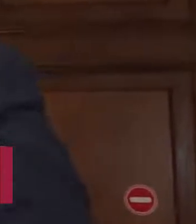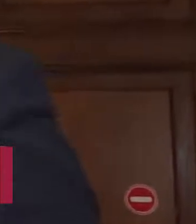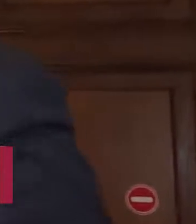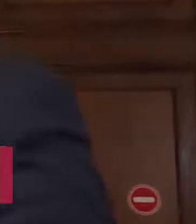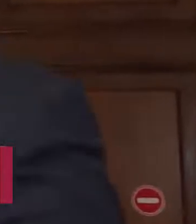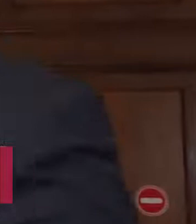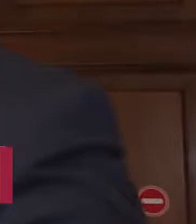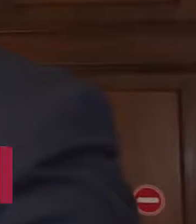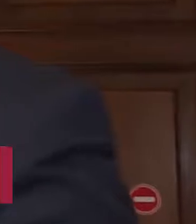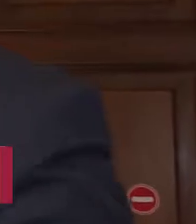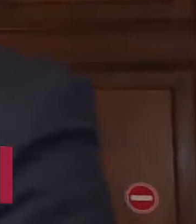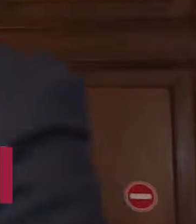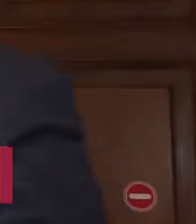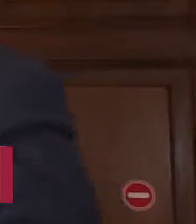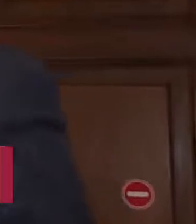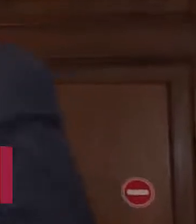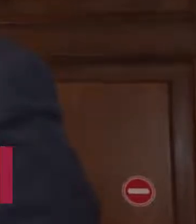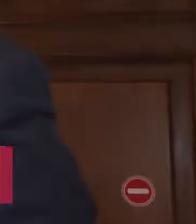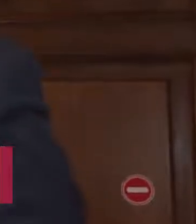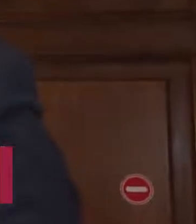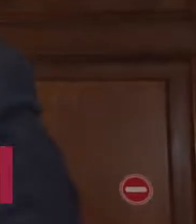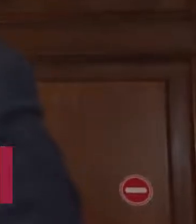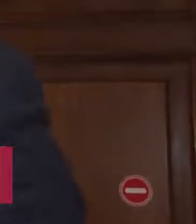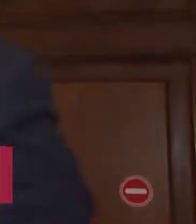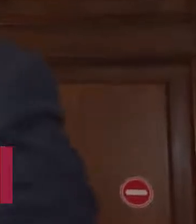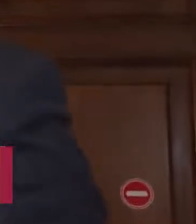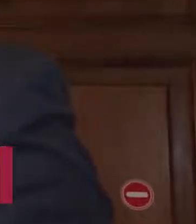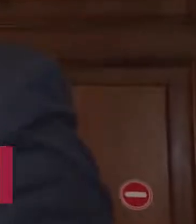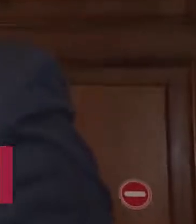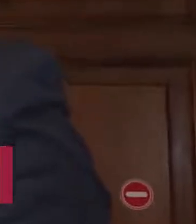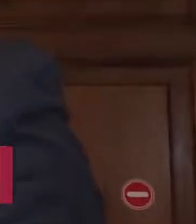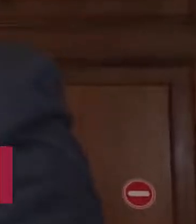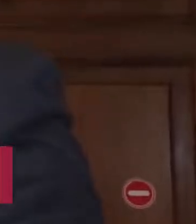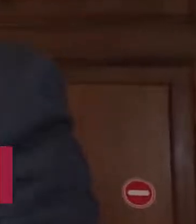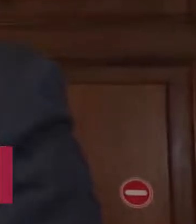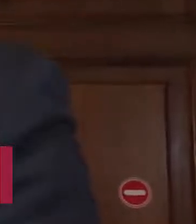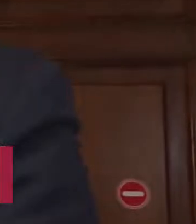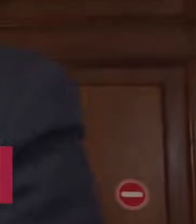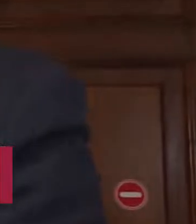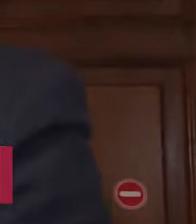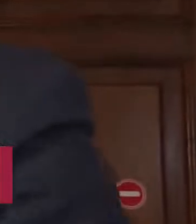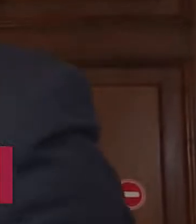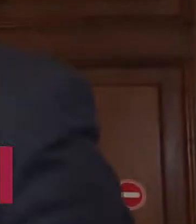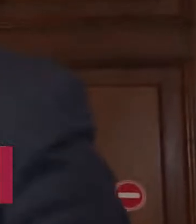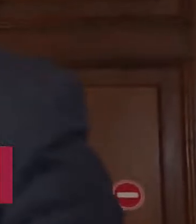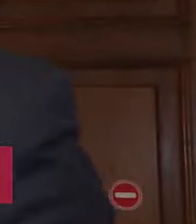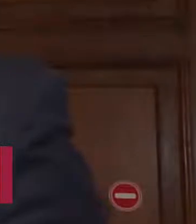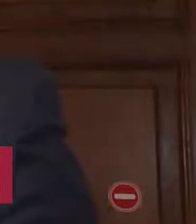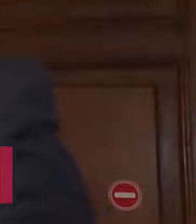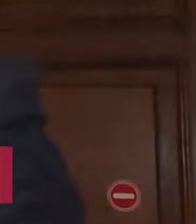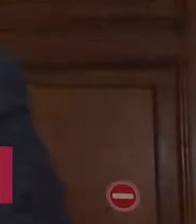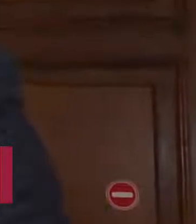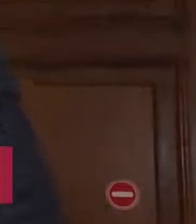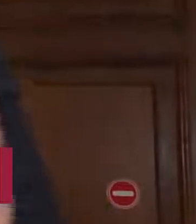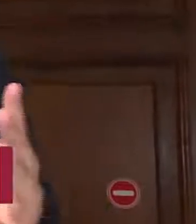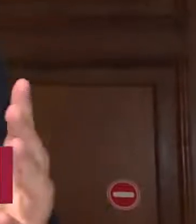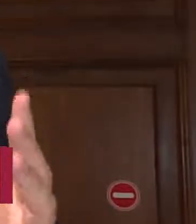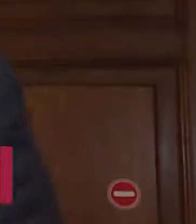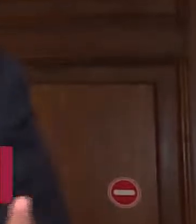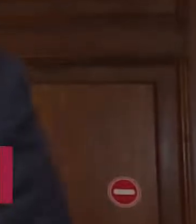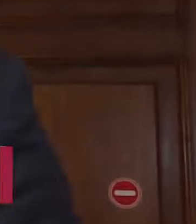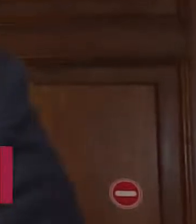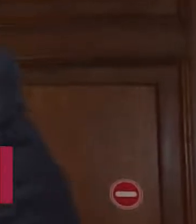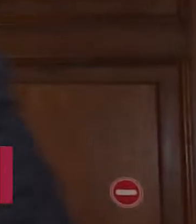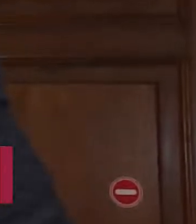siquiera Brasil, Argentina, Perú, nuestros vecinos, no forma parte de la OCDE, pero sí permite finalmente la resolución